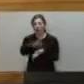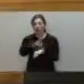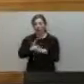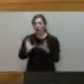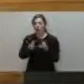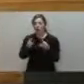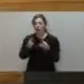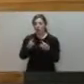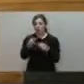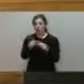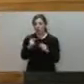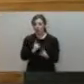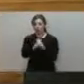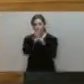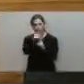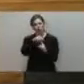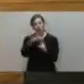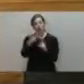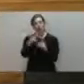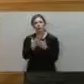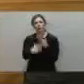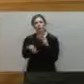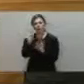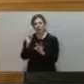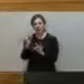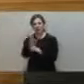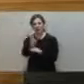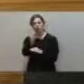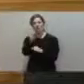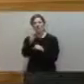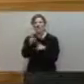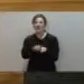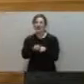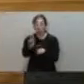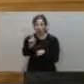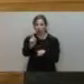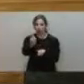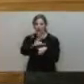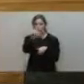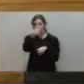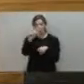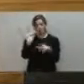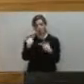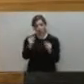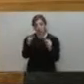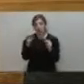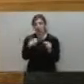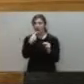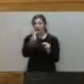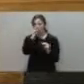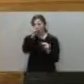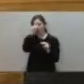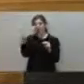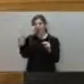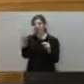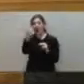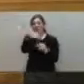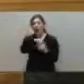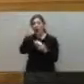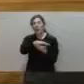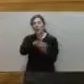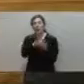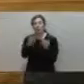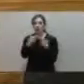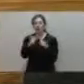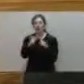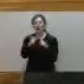propuestas alternativas, con lo cual no hablemos de críticas exclusivamente. Señor consejero, terminamos recordándole que estamos hablando de un sector con capacidad elevada